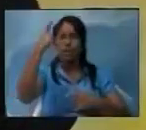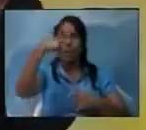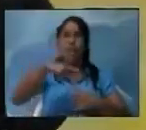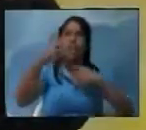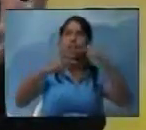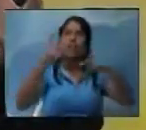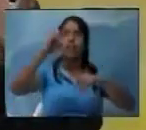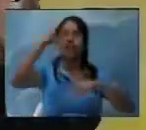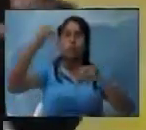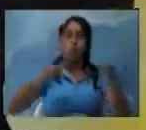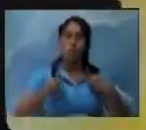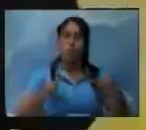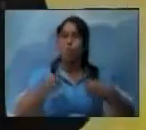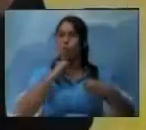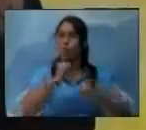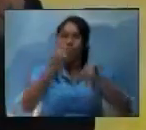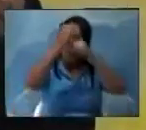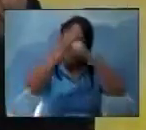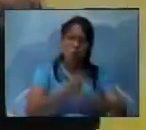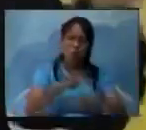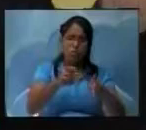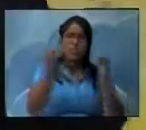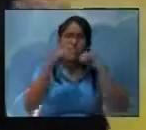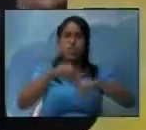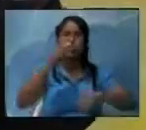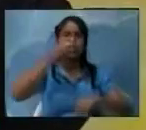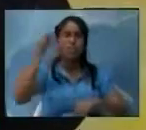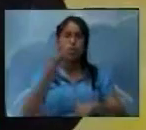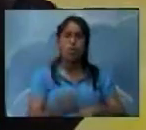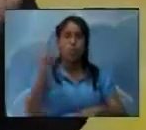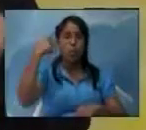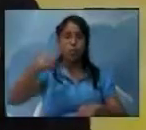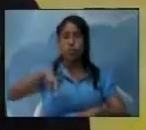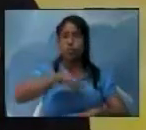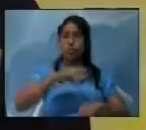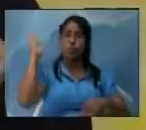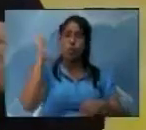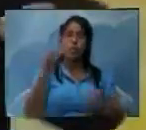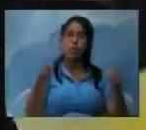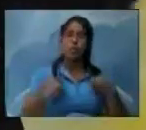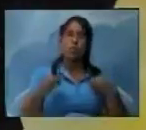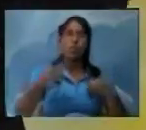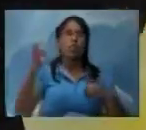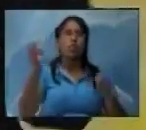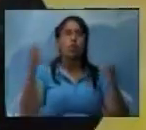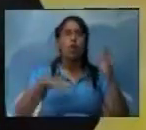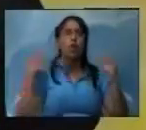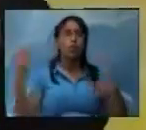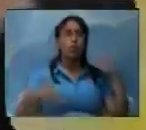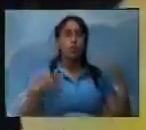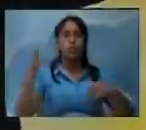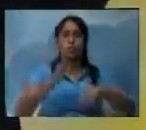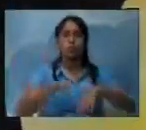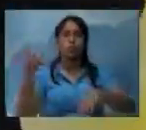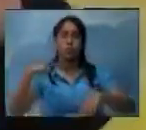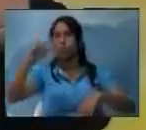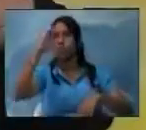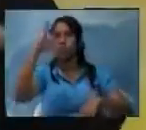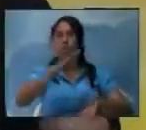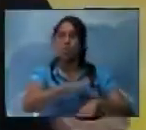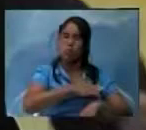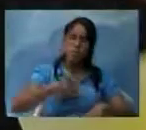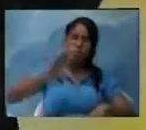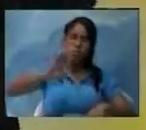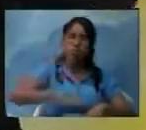Dios vivo. Es una convicción, es una seguridad. Por eso nosotros vivimos contentos, porque tenemos un Dios que